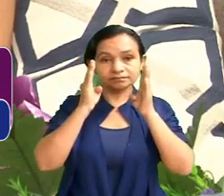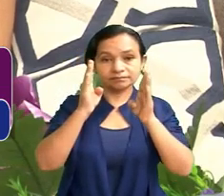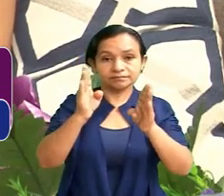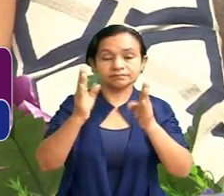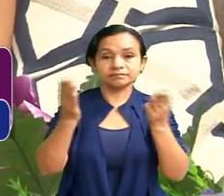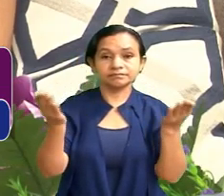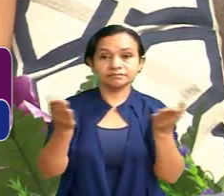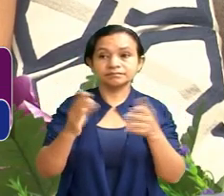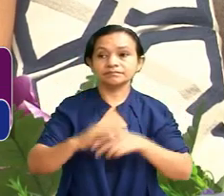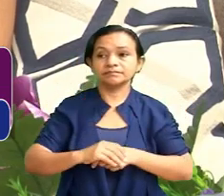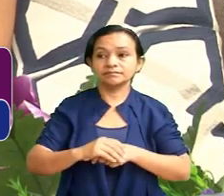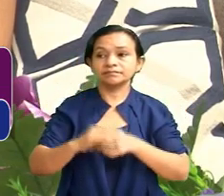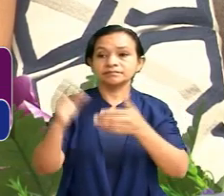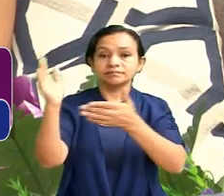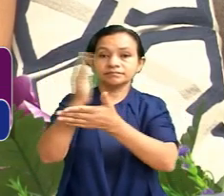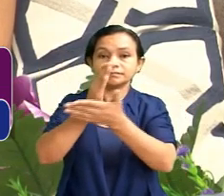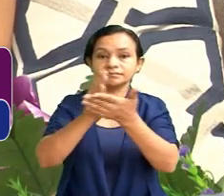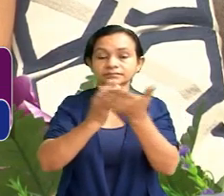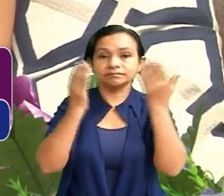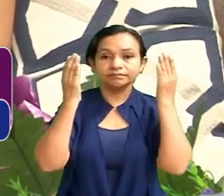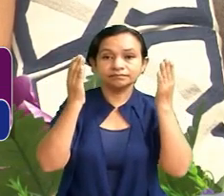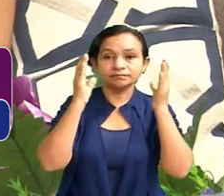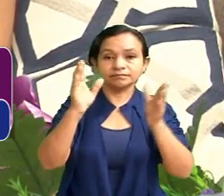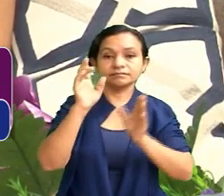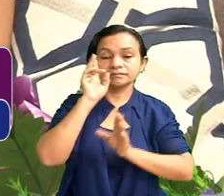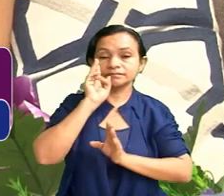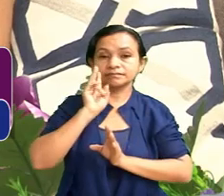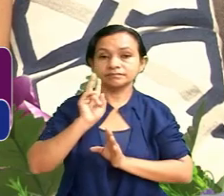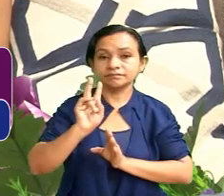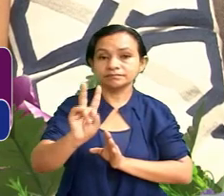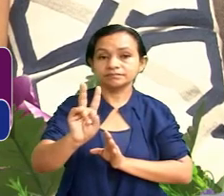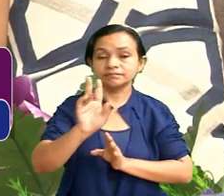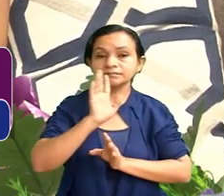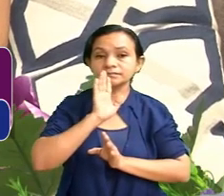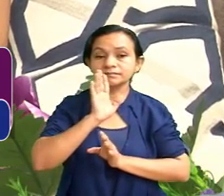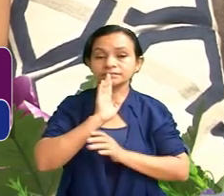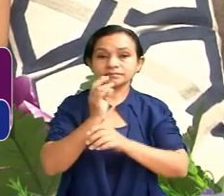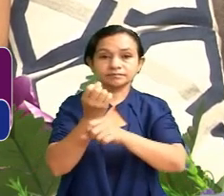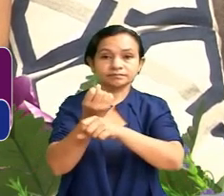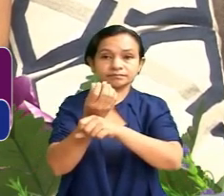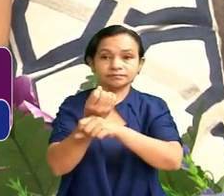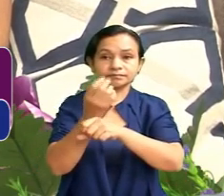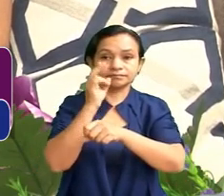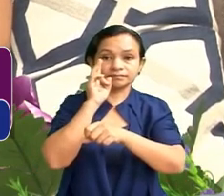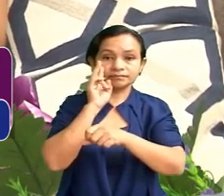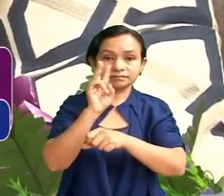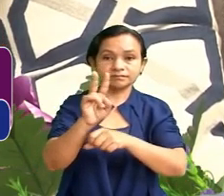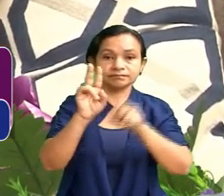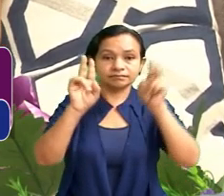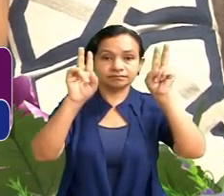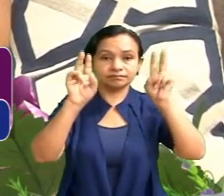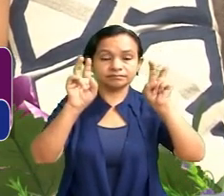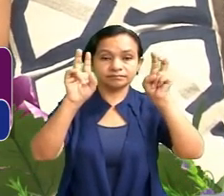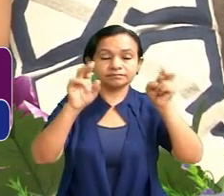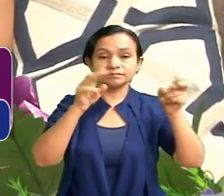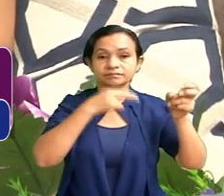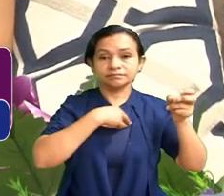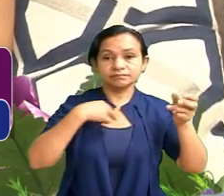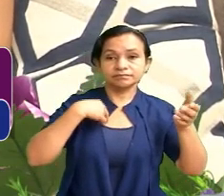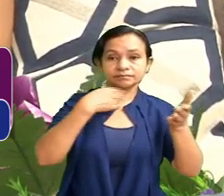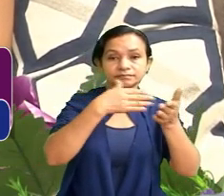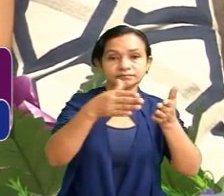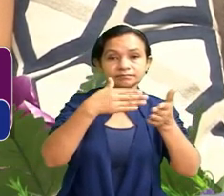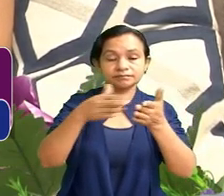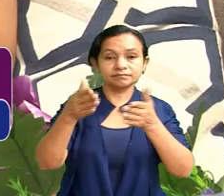y algunas cosas cuando ellos identifican pues conversan con las alcaldías identificando temas que hay que facilitar todavía